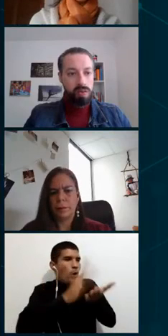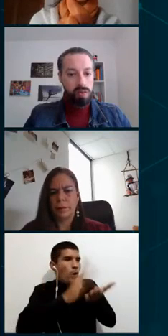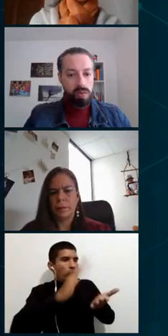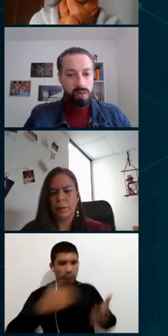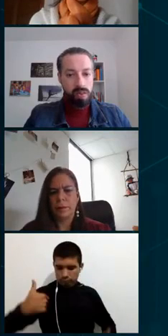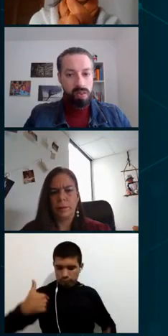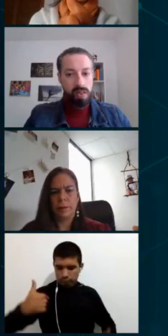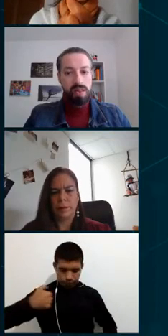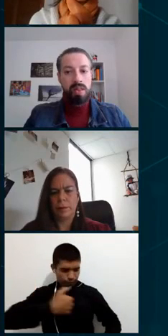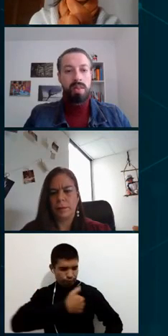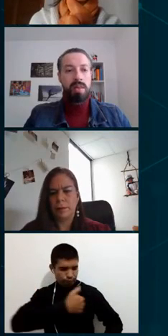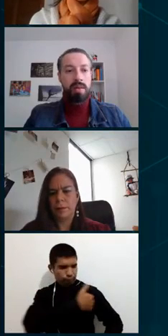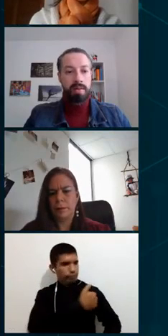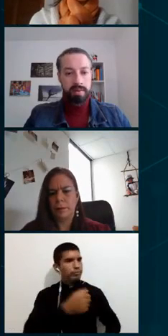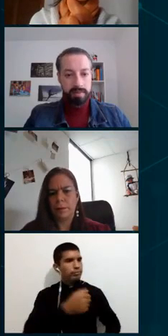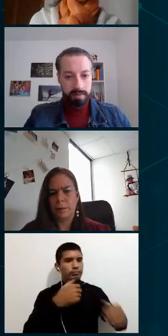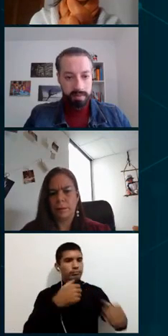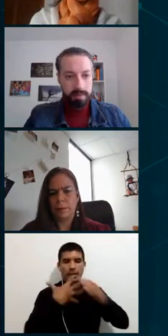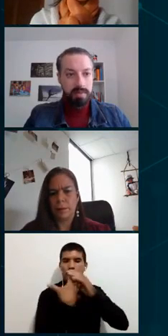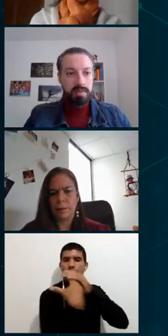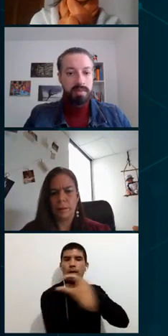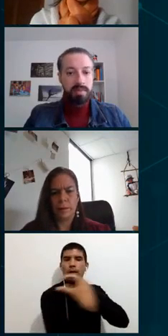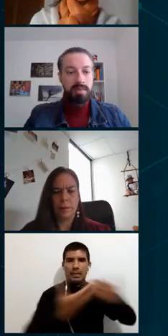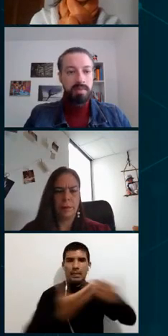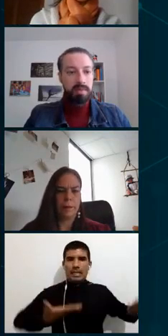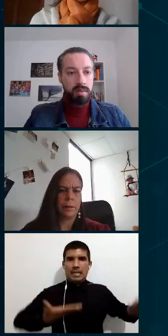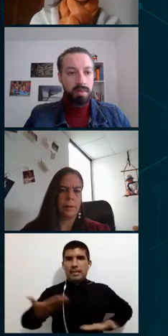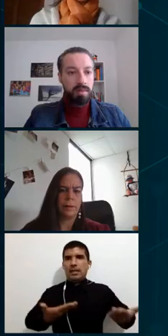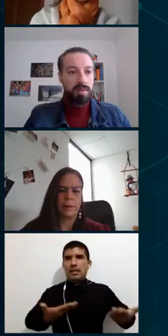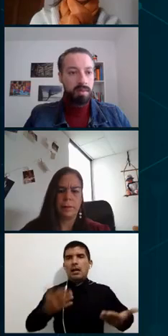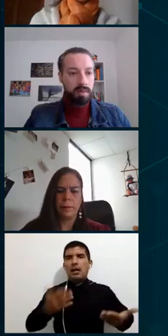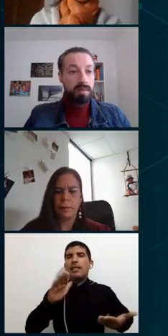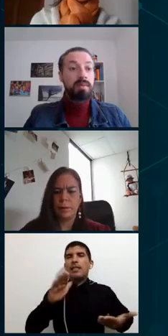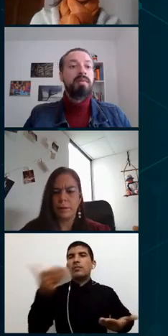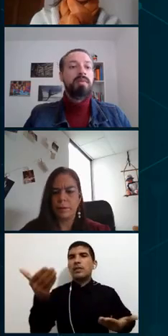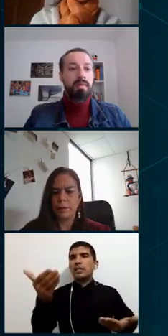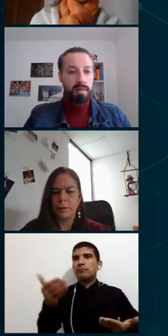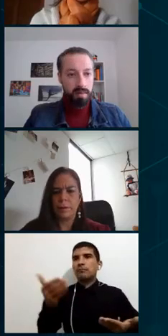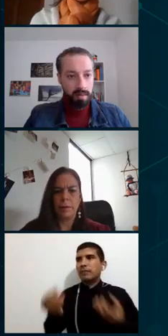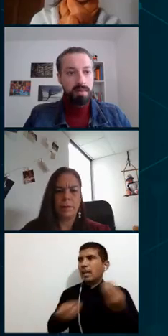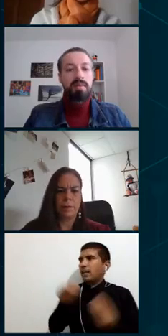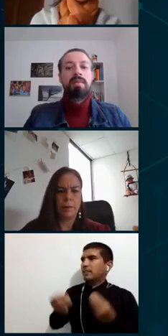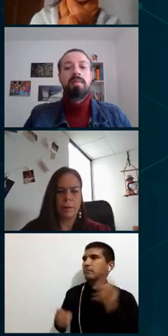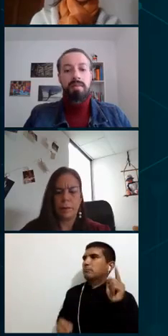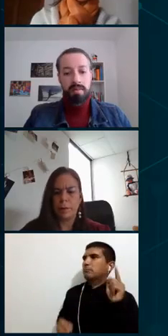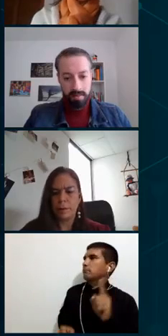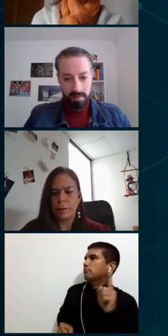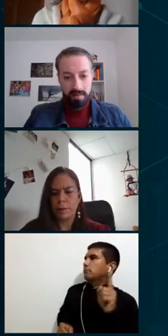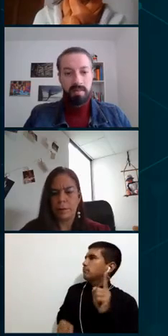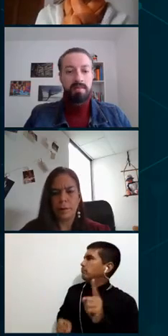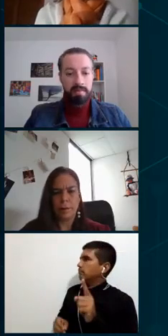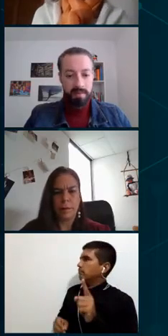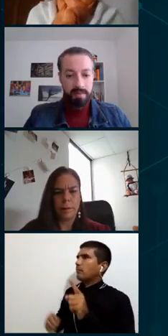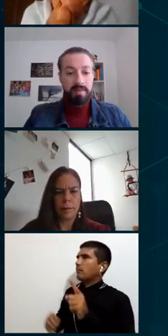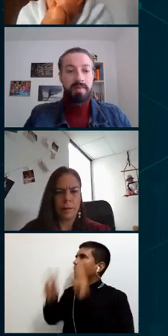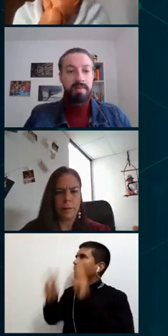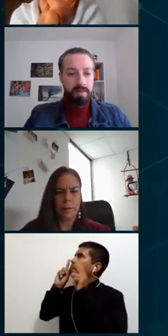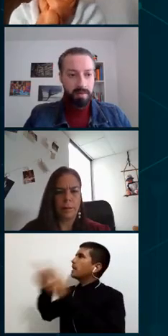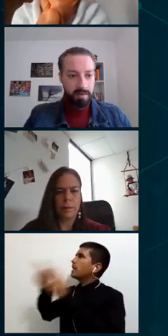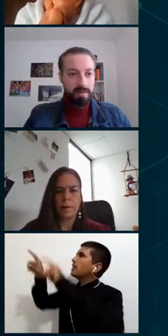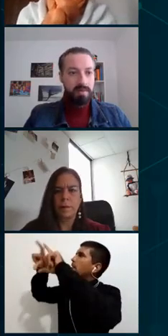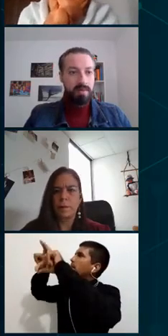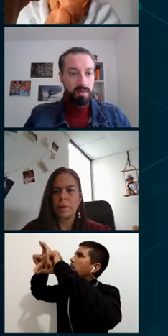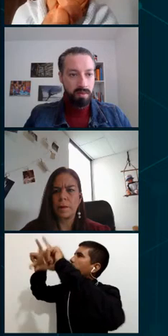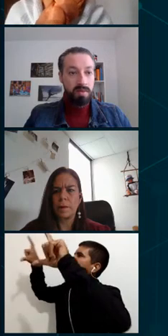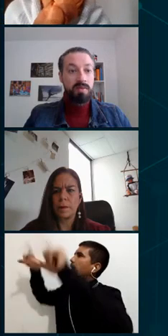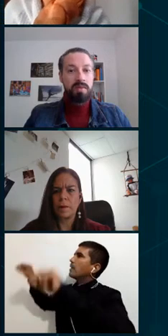una pantalla o un mensaje grande que diga recuerda echarte gel o aplicarte gel, ¿cierto? Antes de salir, entonces